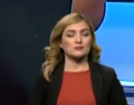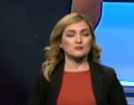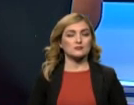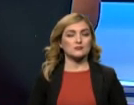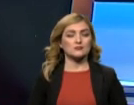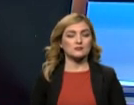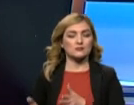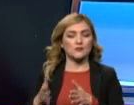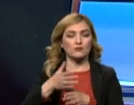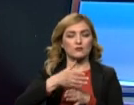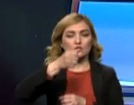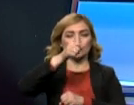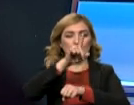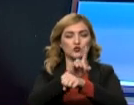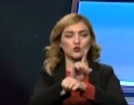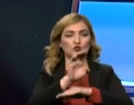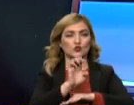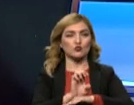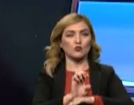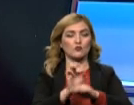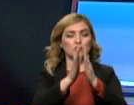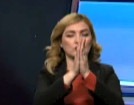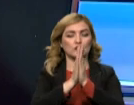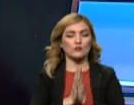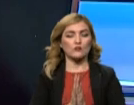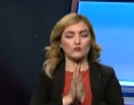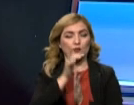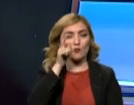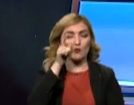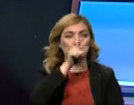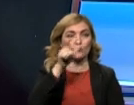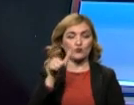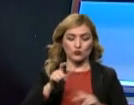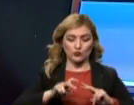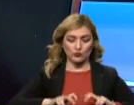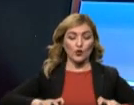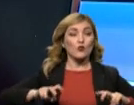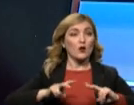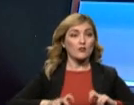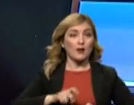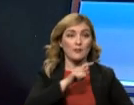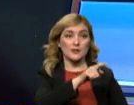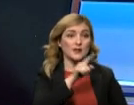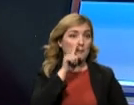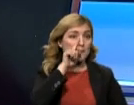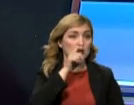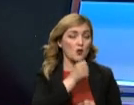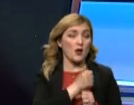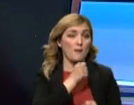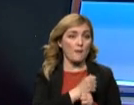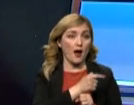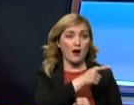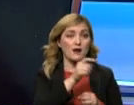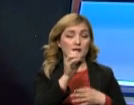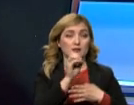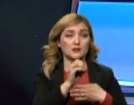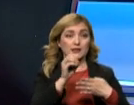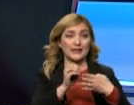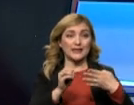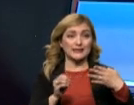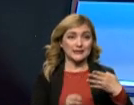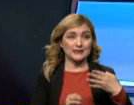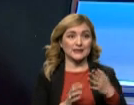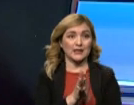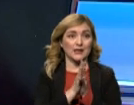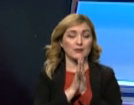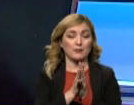La Federación Médica Ecuatoriana solicitará a la Fiscalía que investigue a los funcionarios de la CENESID que han